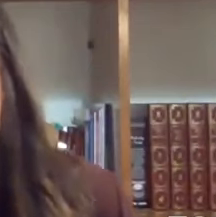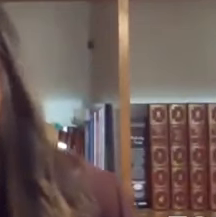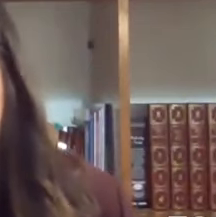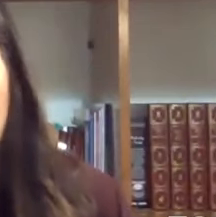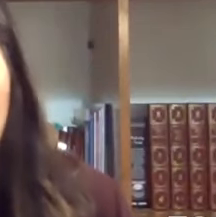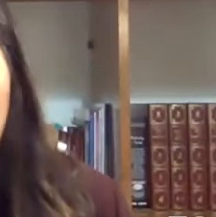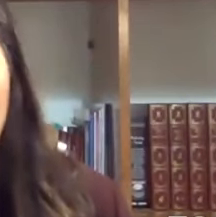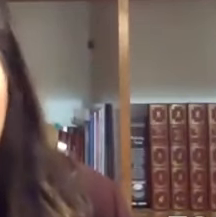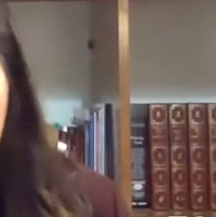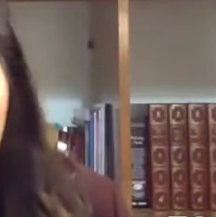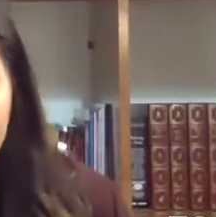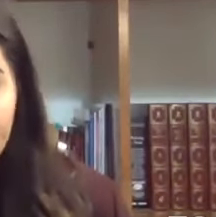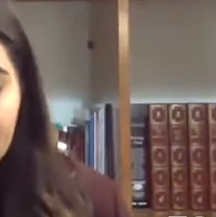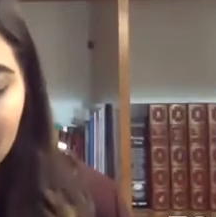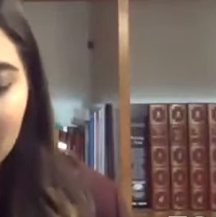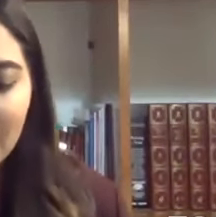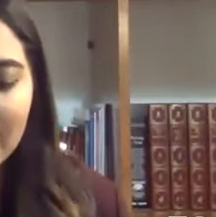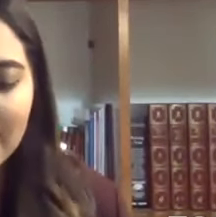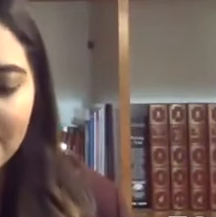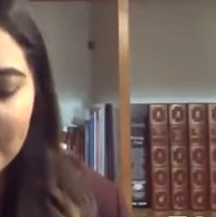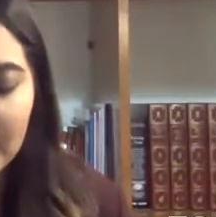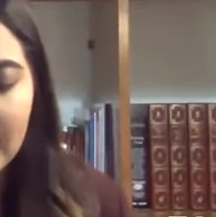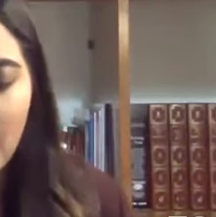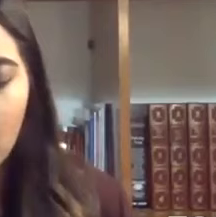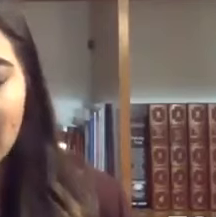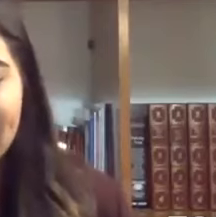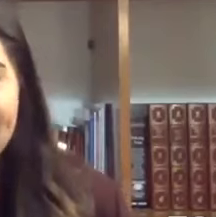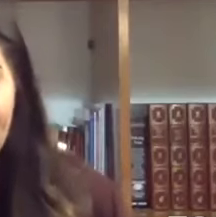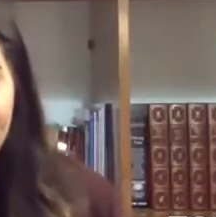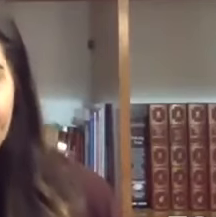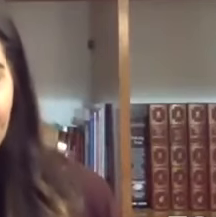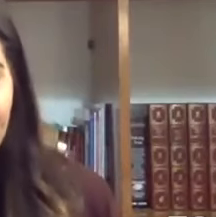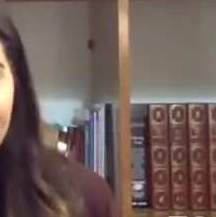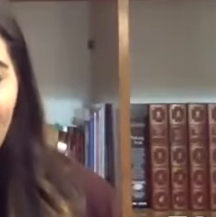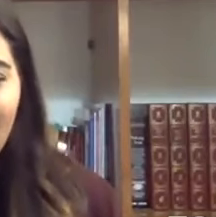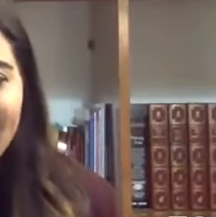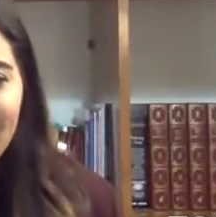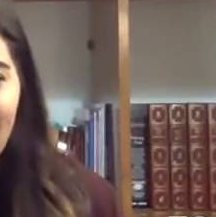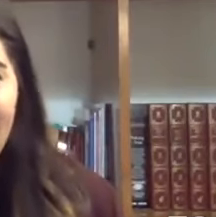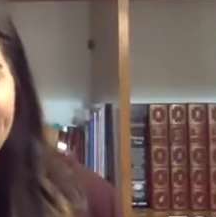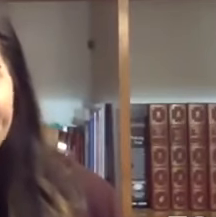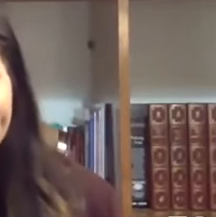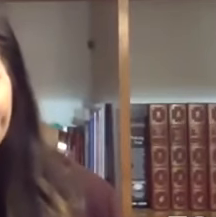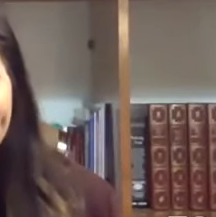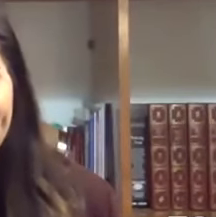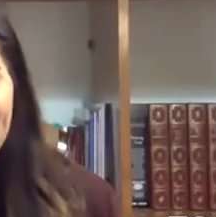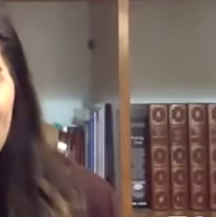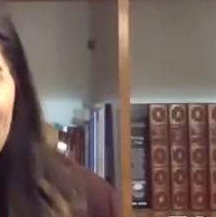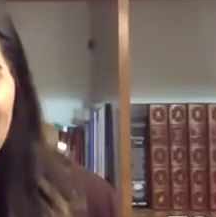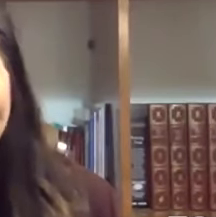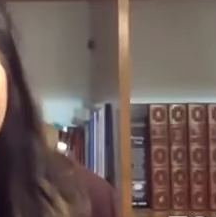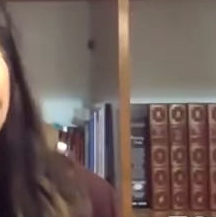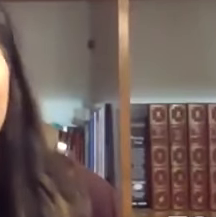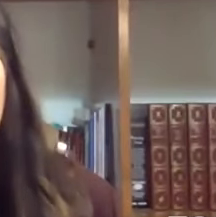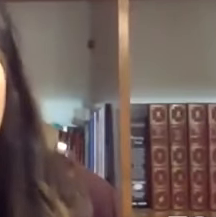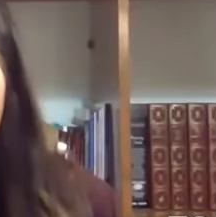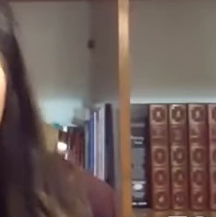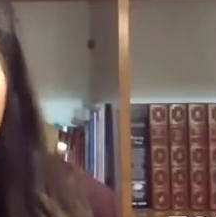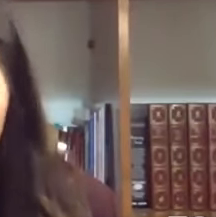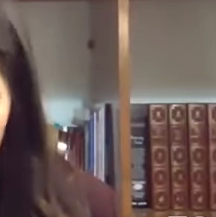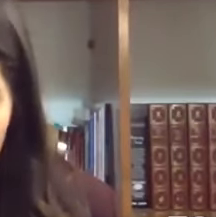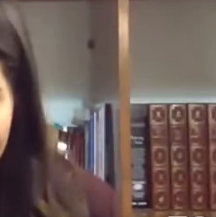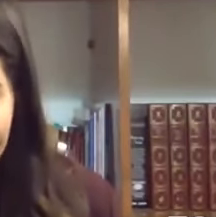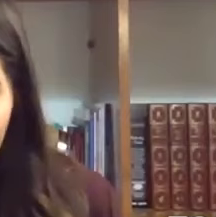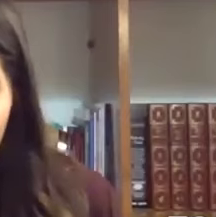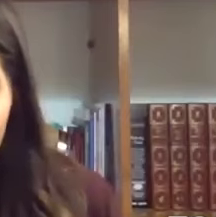superior, parecía que lo vulneraba. En fin, lo que quisiera destacar de todo esto es pues el estereotipo